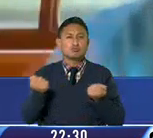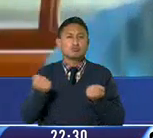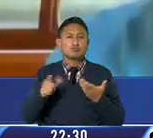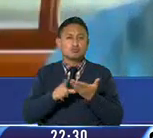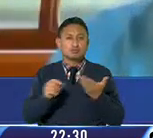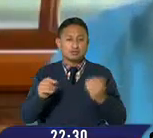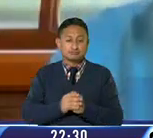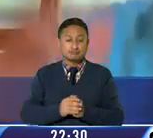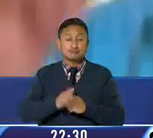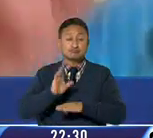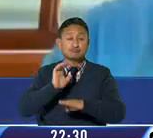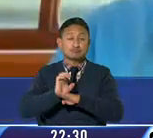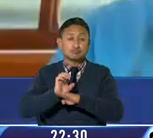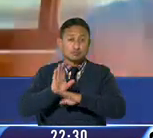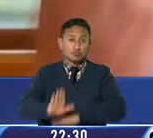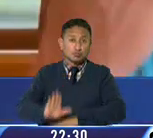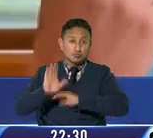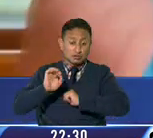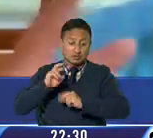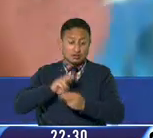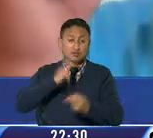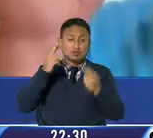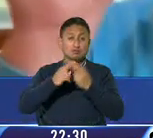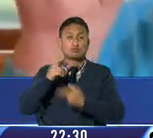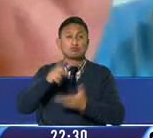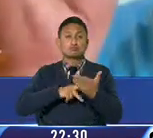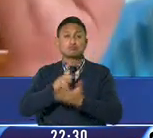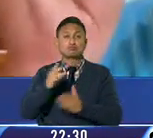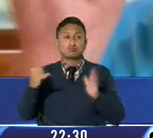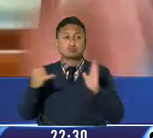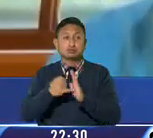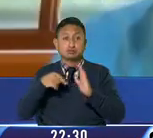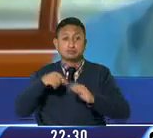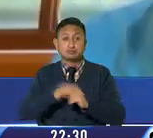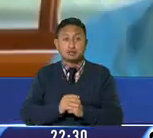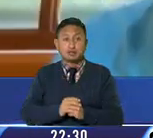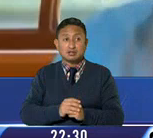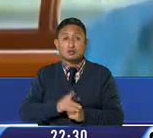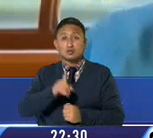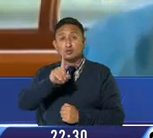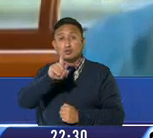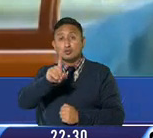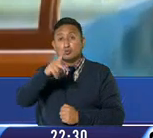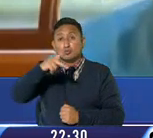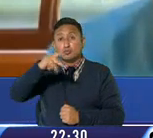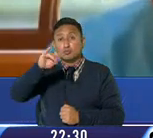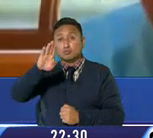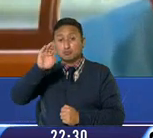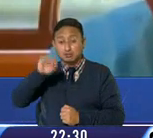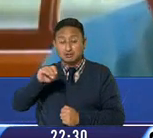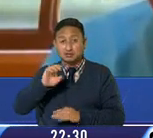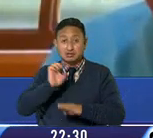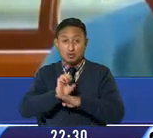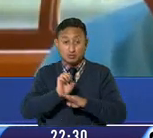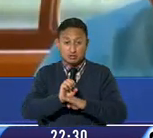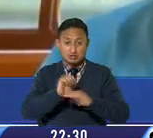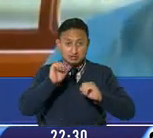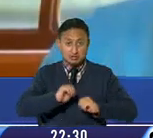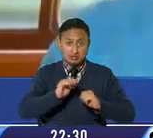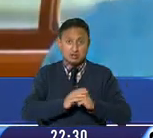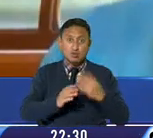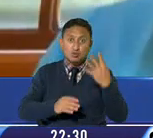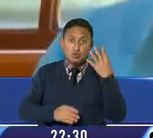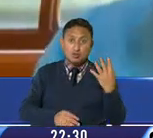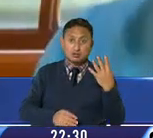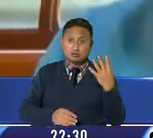Ecuador es que esta reforma tributaria nos produzca 1 punto del PIB, pero el ajuste del Ecuador son 4 puntos. ¿Y eso de